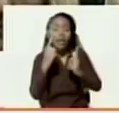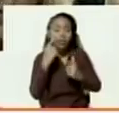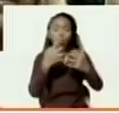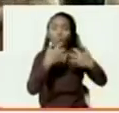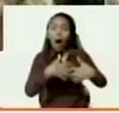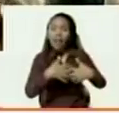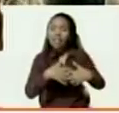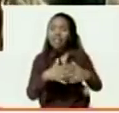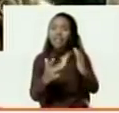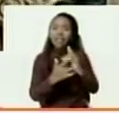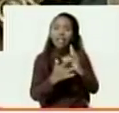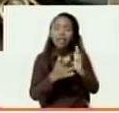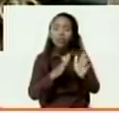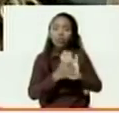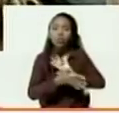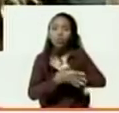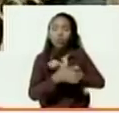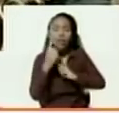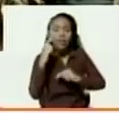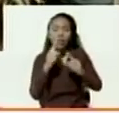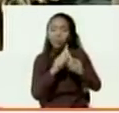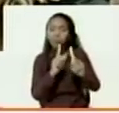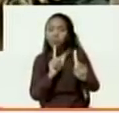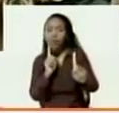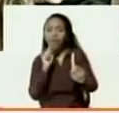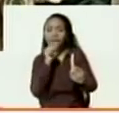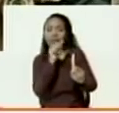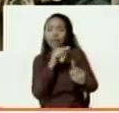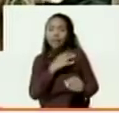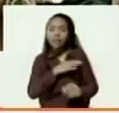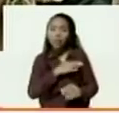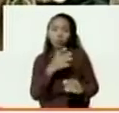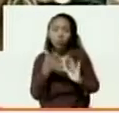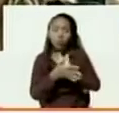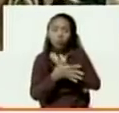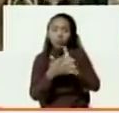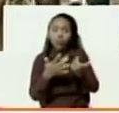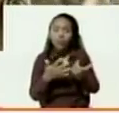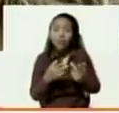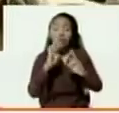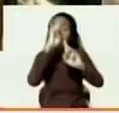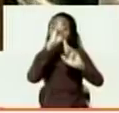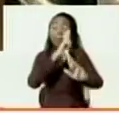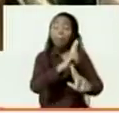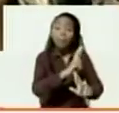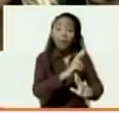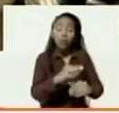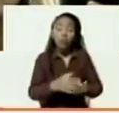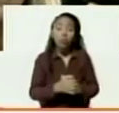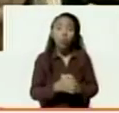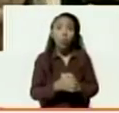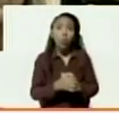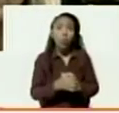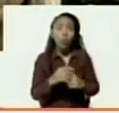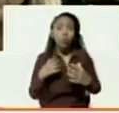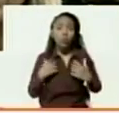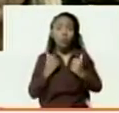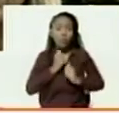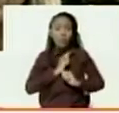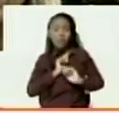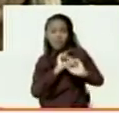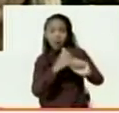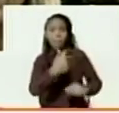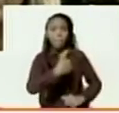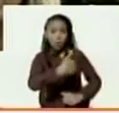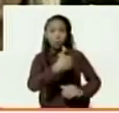análisis técnico sobre la sustancia que llevaba este señor? Y respecto al chaleco antibalas, pues la